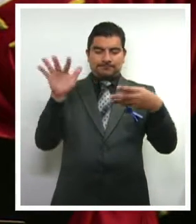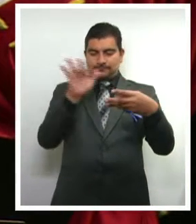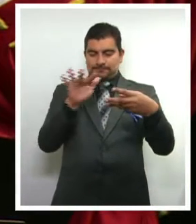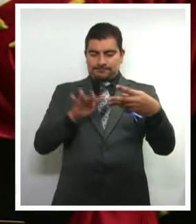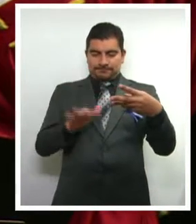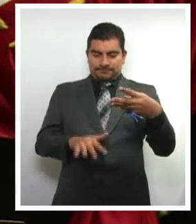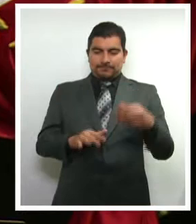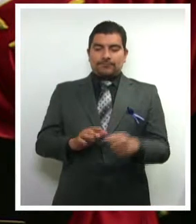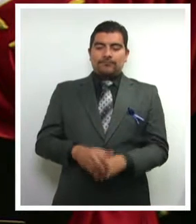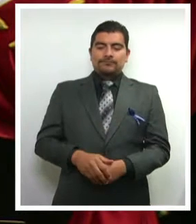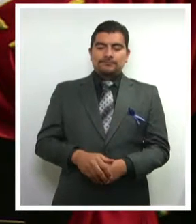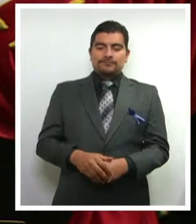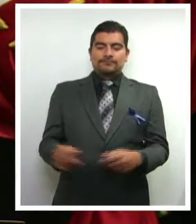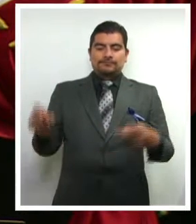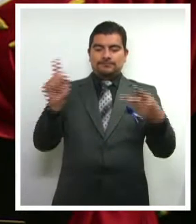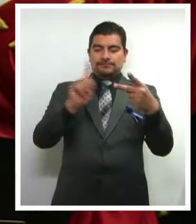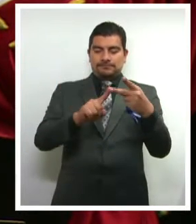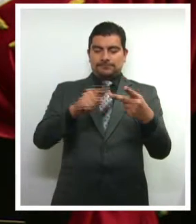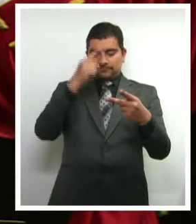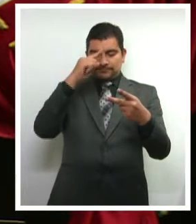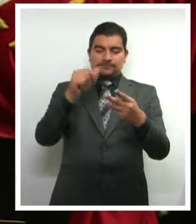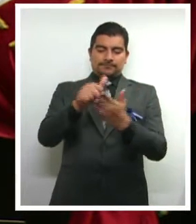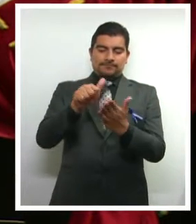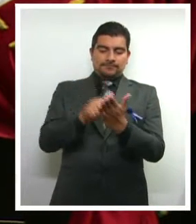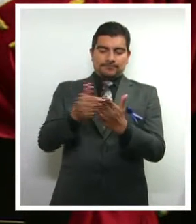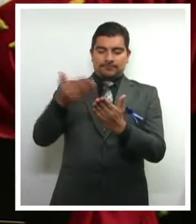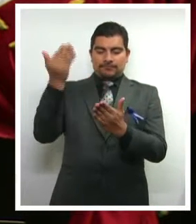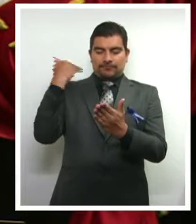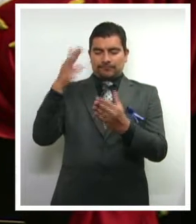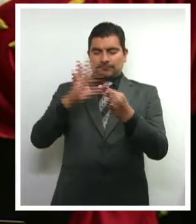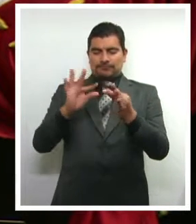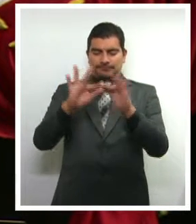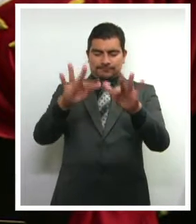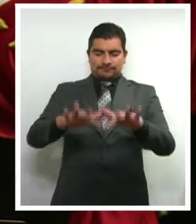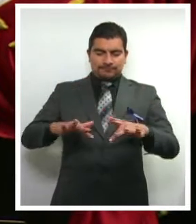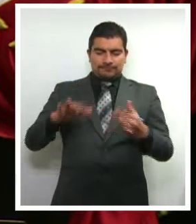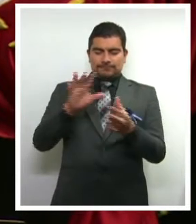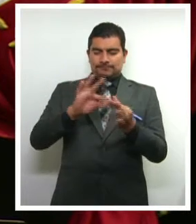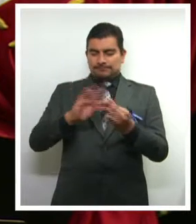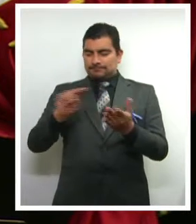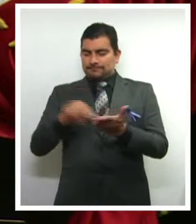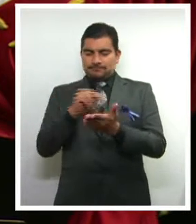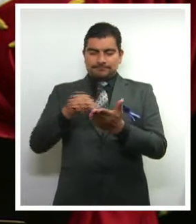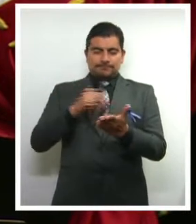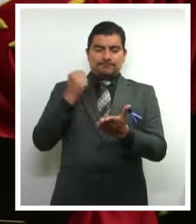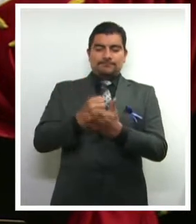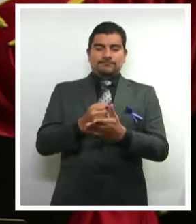Lectura y aprobación del acta de la sesión anterior. Comunicaciones.